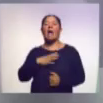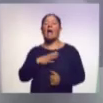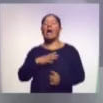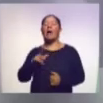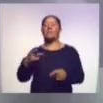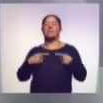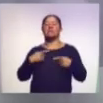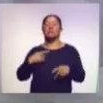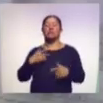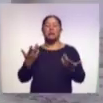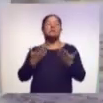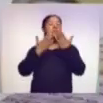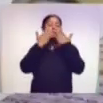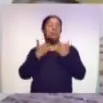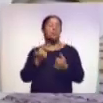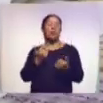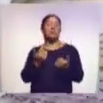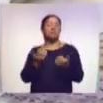rezago educativo.